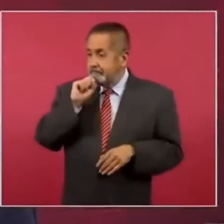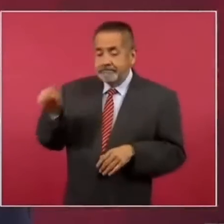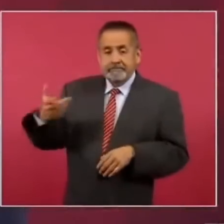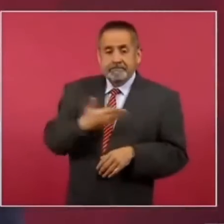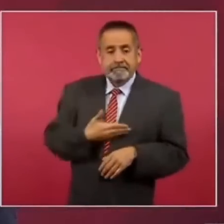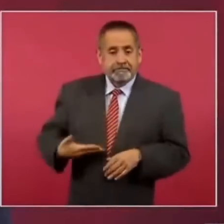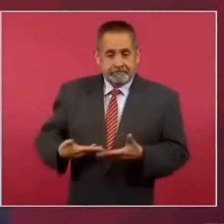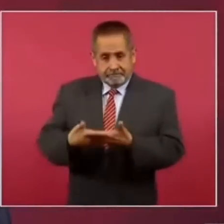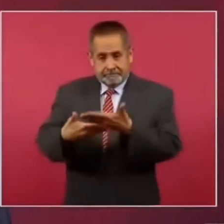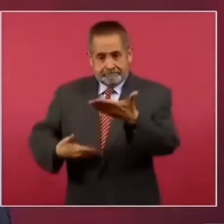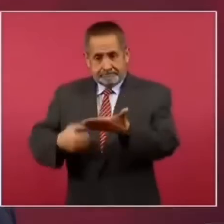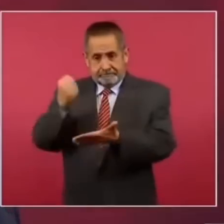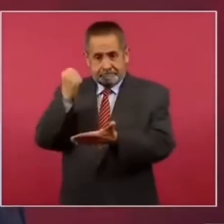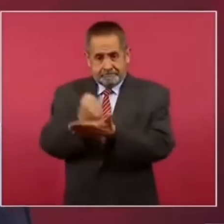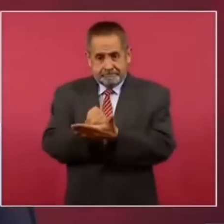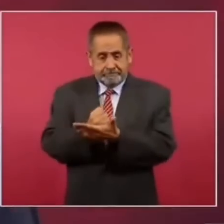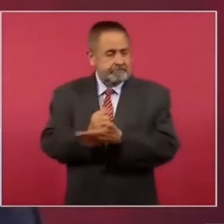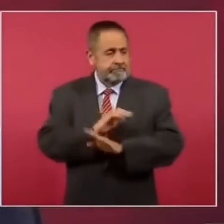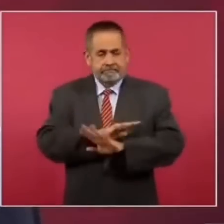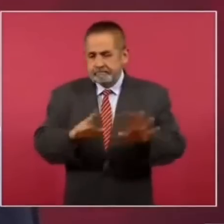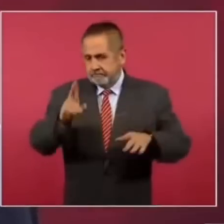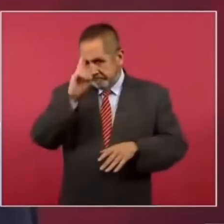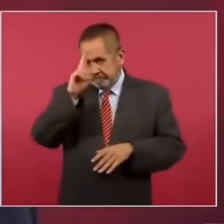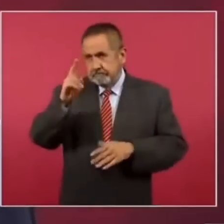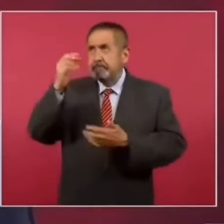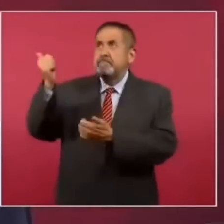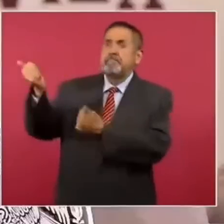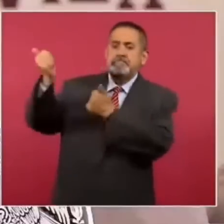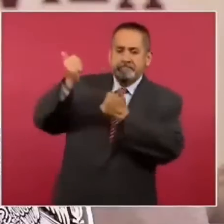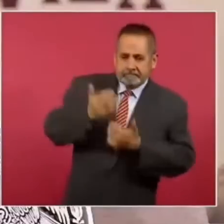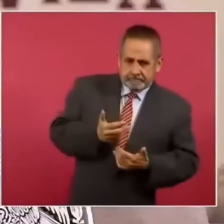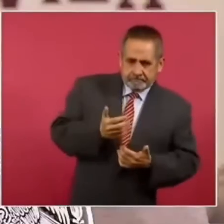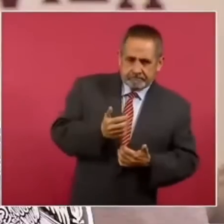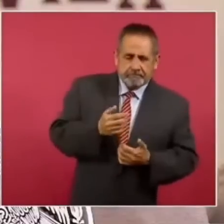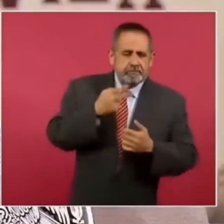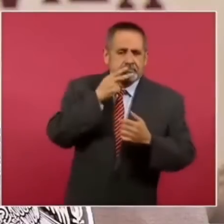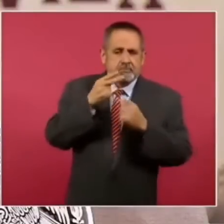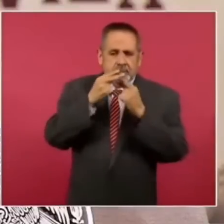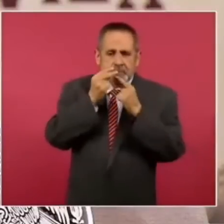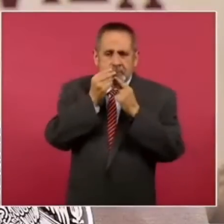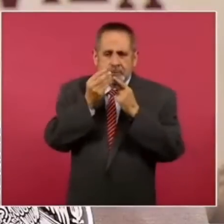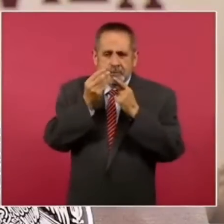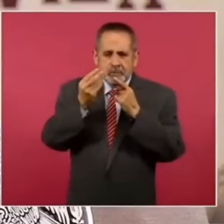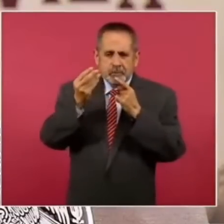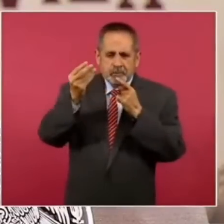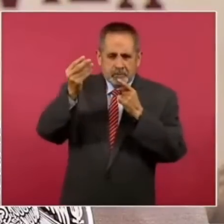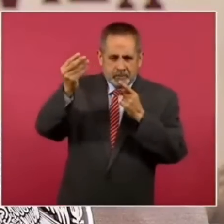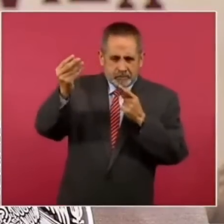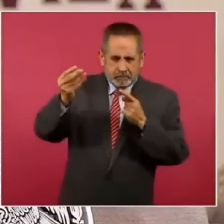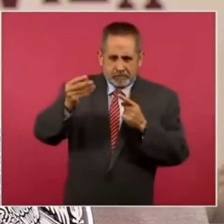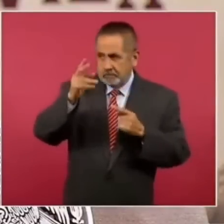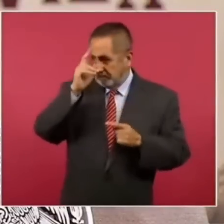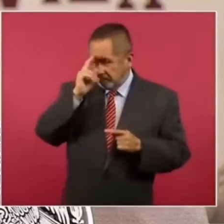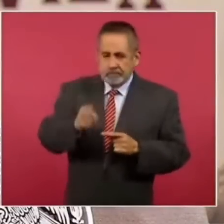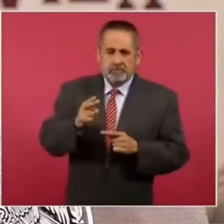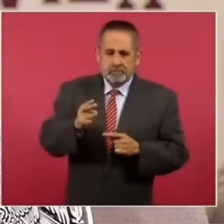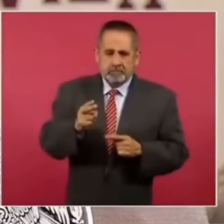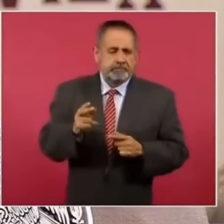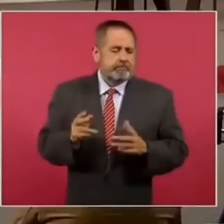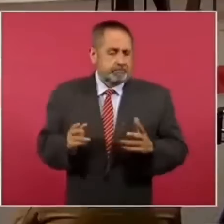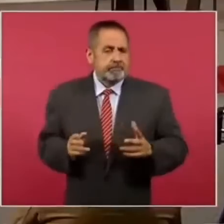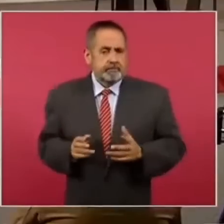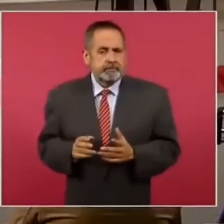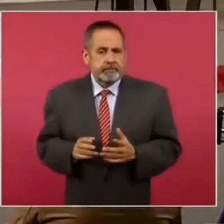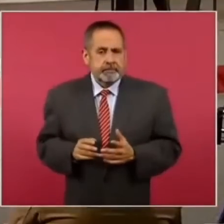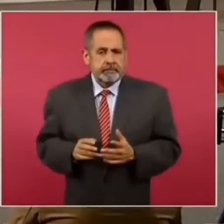presidente para prohibir la importación y exportación de los cigarrillos electrónicos y los vapeadores y